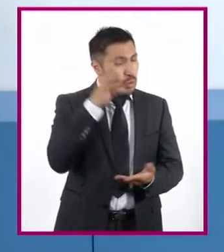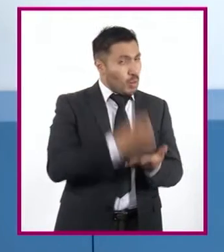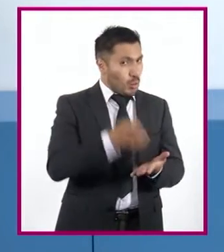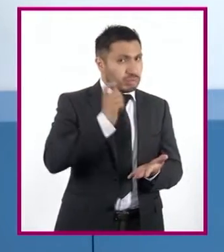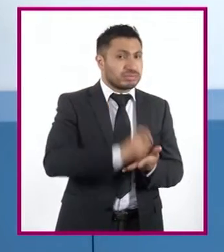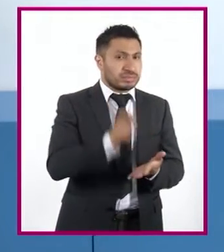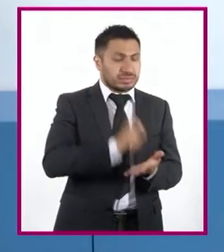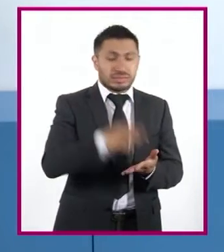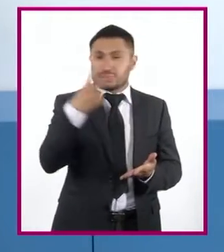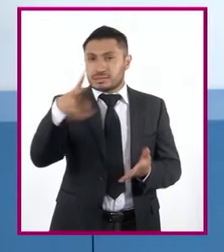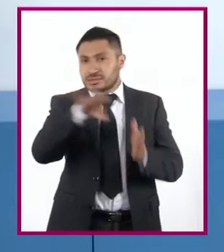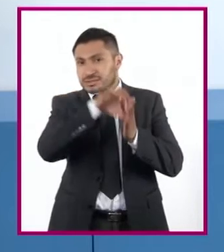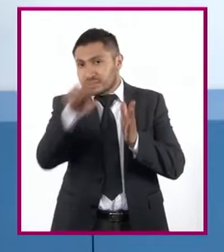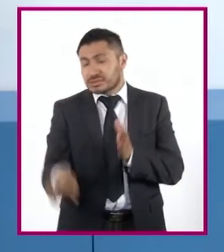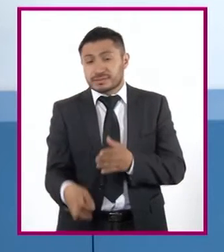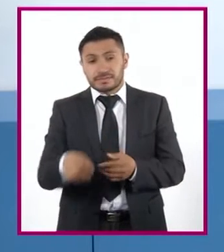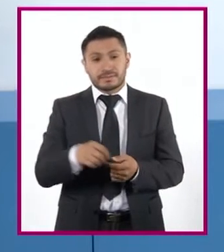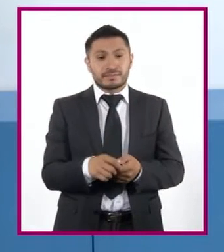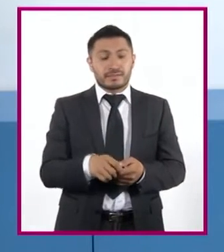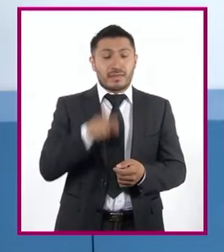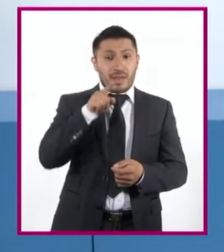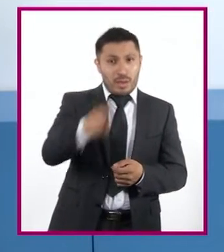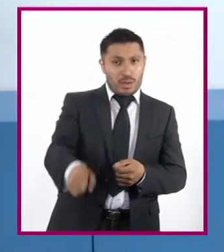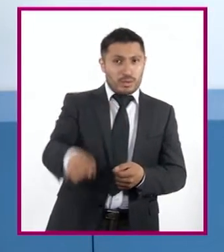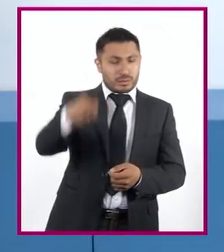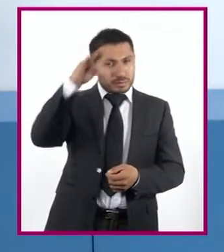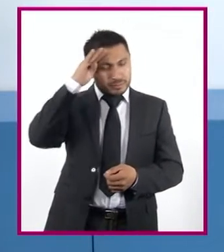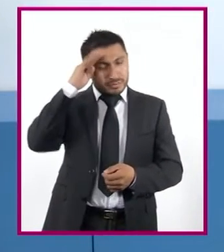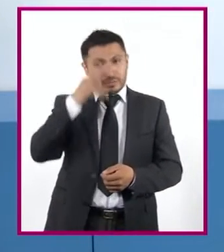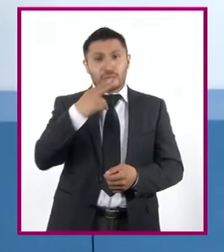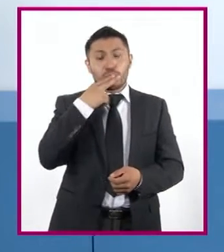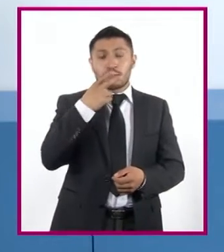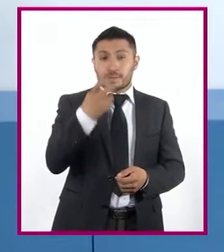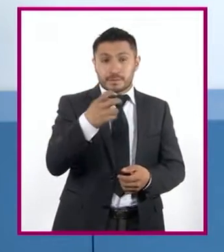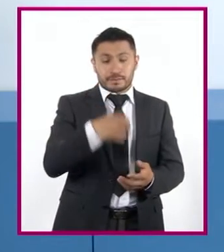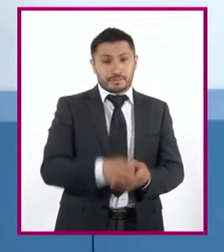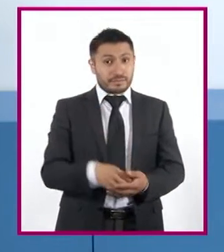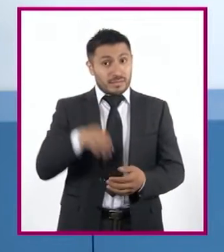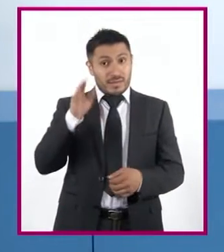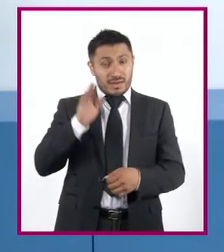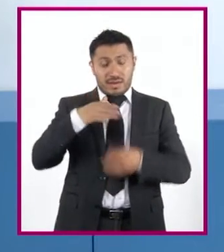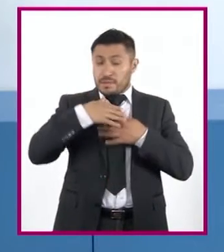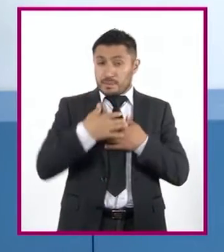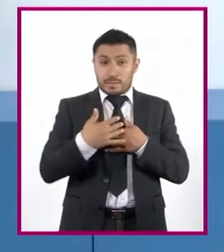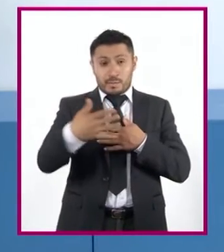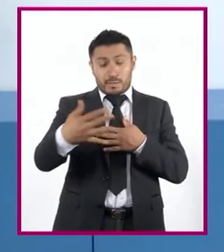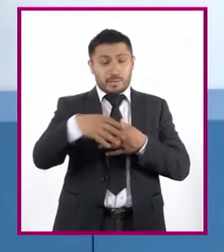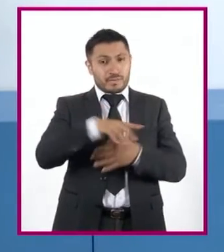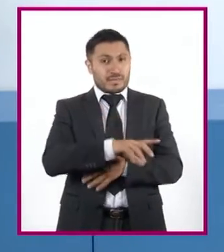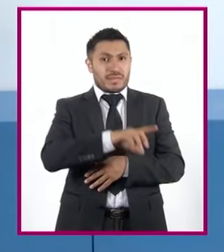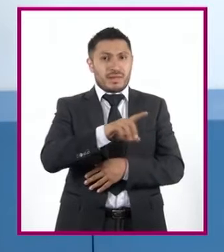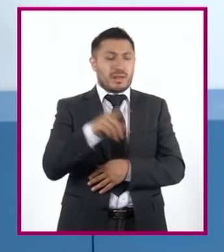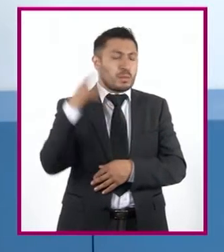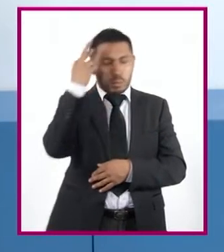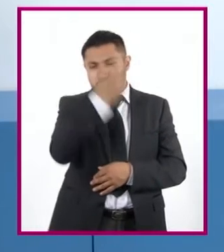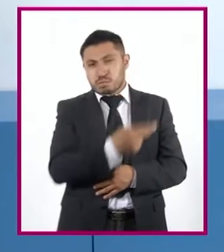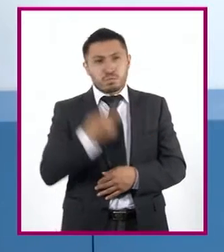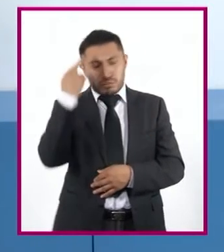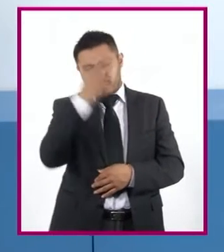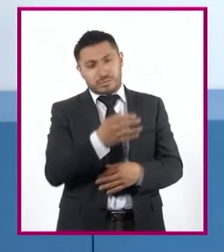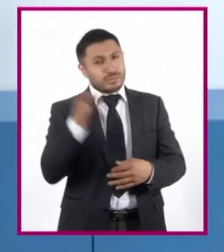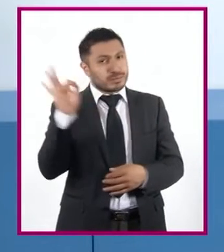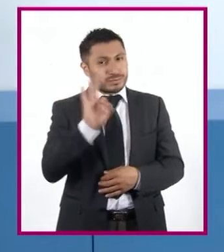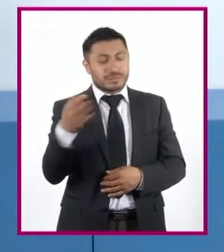cuaderno 2 ejemplos donde consideren que están usando la traslación y más adelante podrán verificar si lo que hicieron